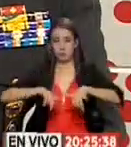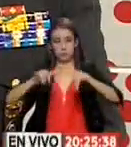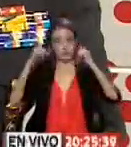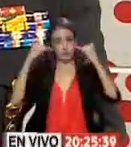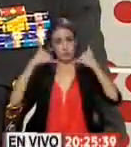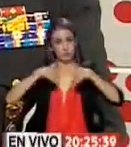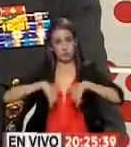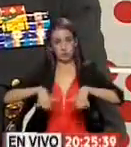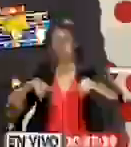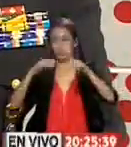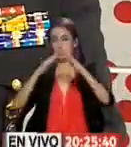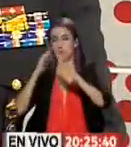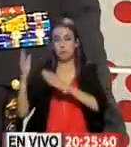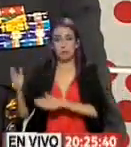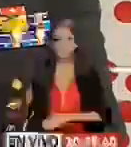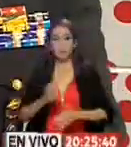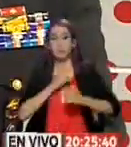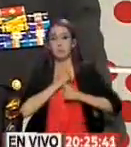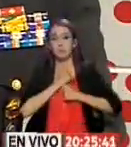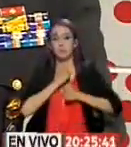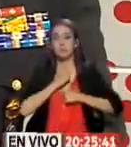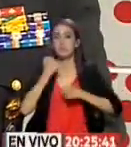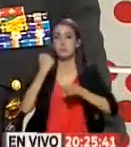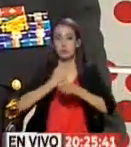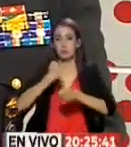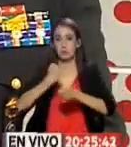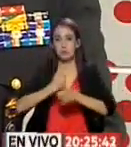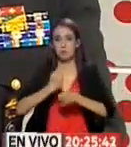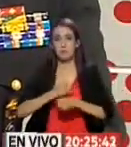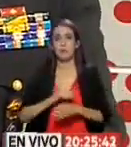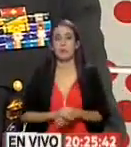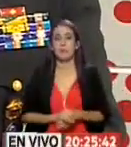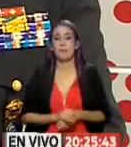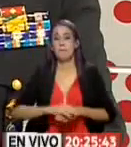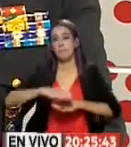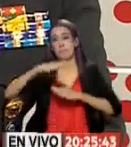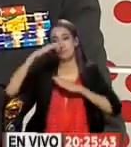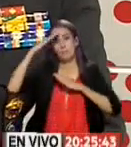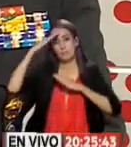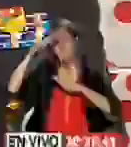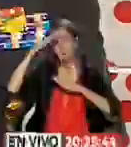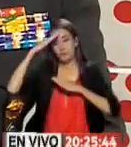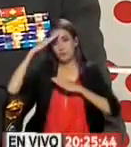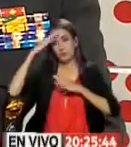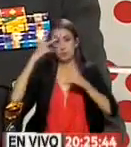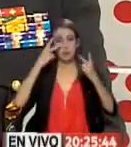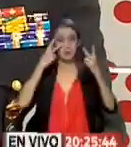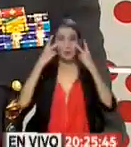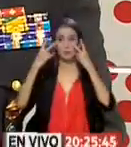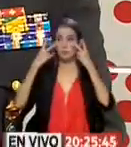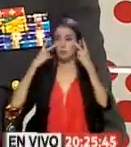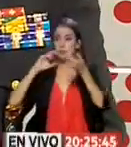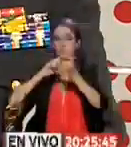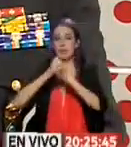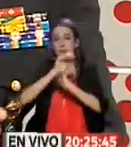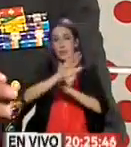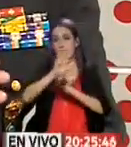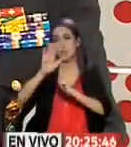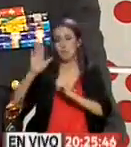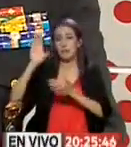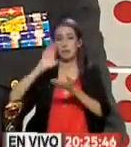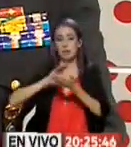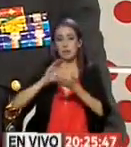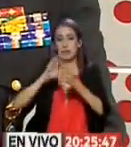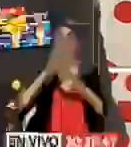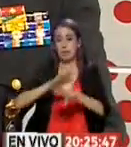fervor cumpliendo nuestro trabajo académicamente, militarmente, visibilizando a cada ciudadano en los rincones